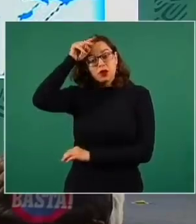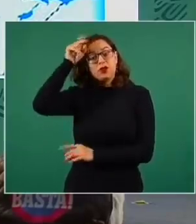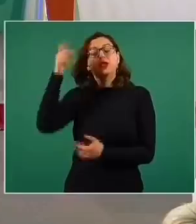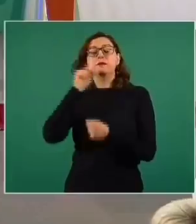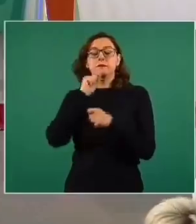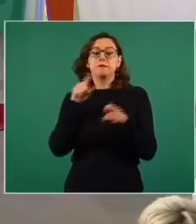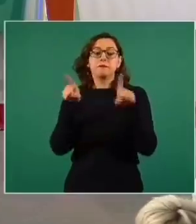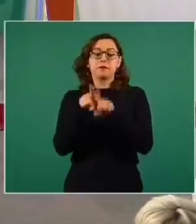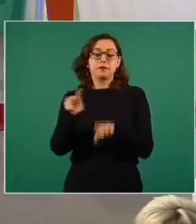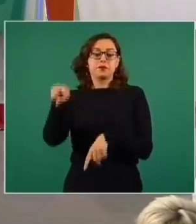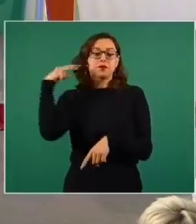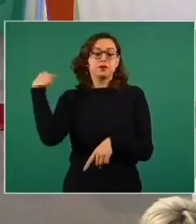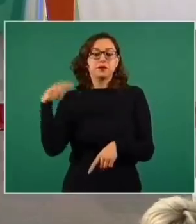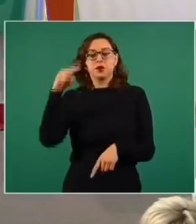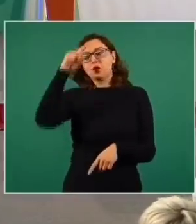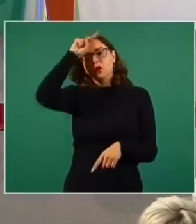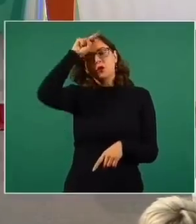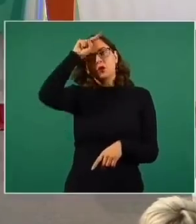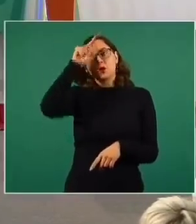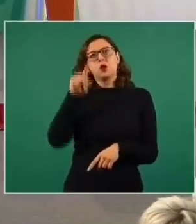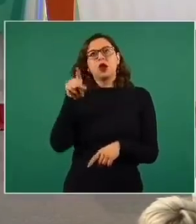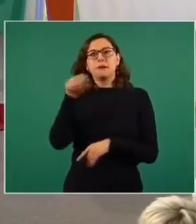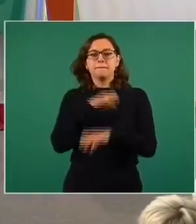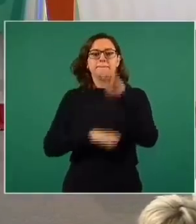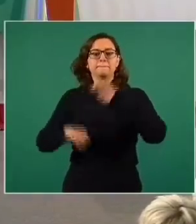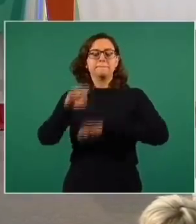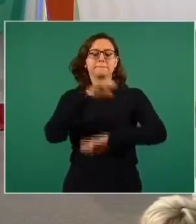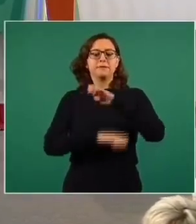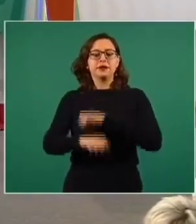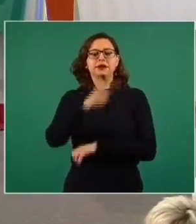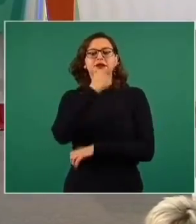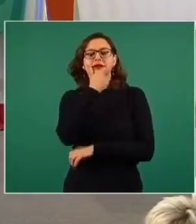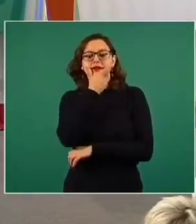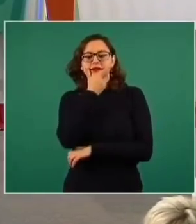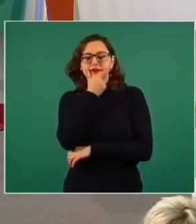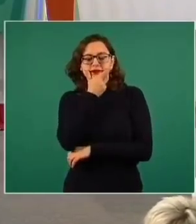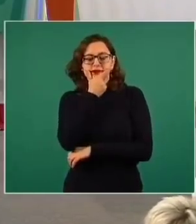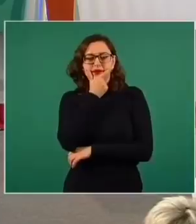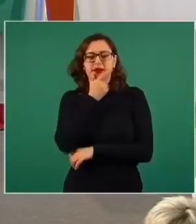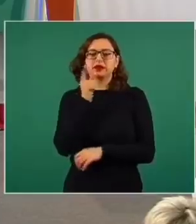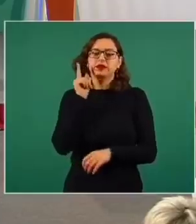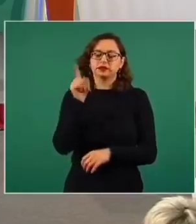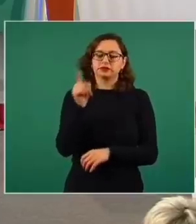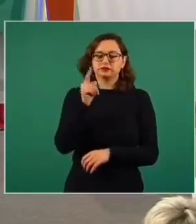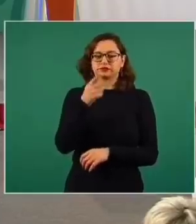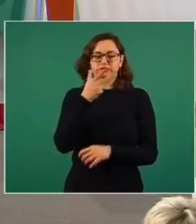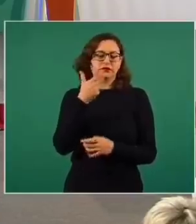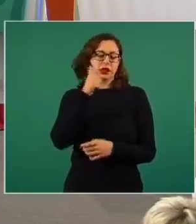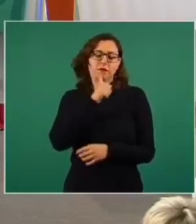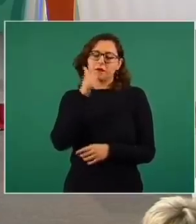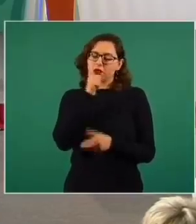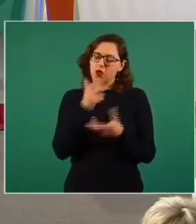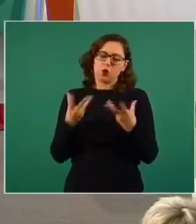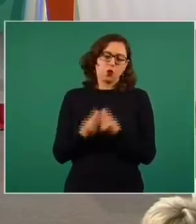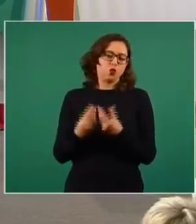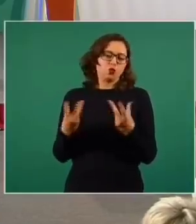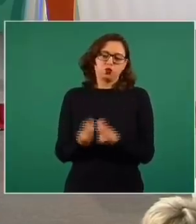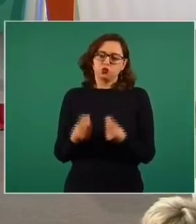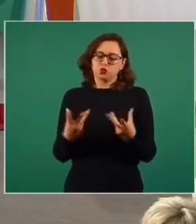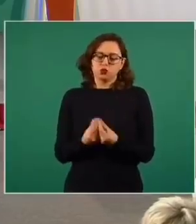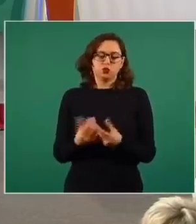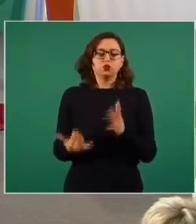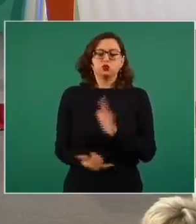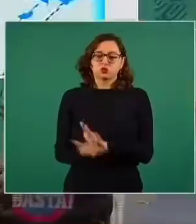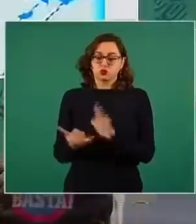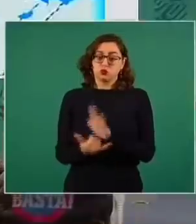un empresario inglés spears o que era subcontratista favorito y